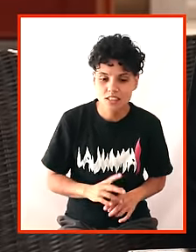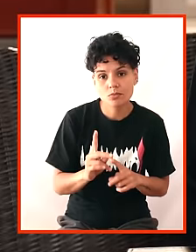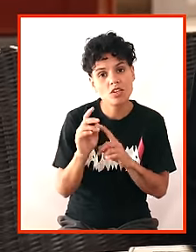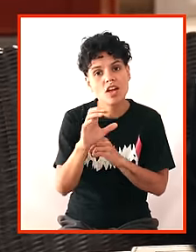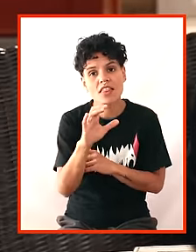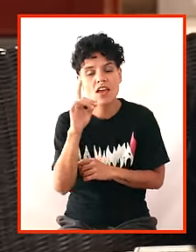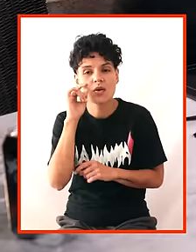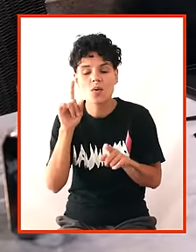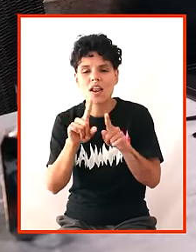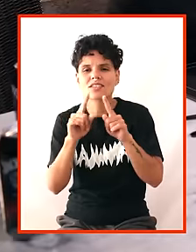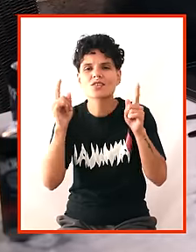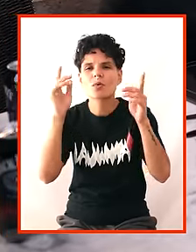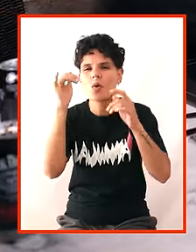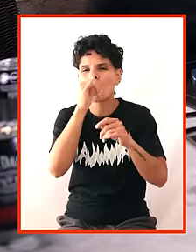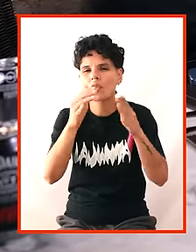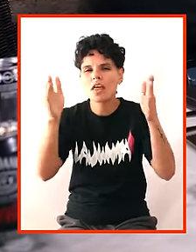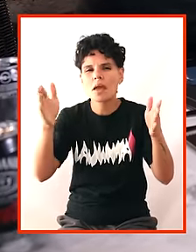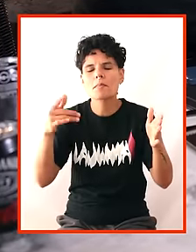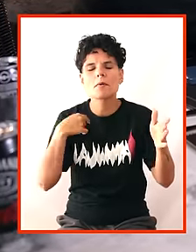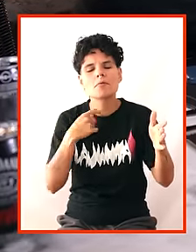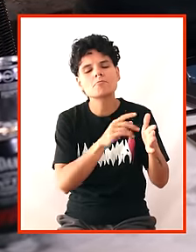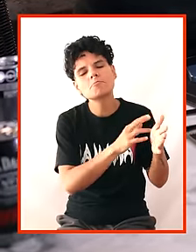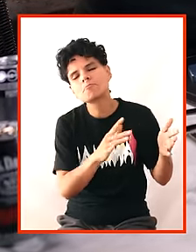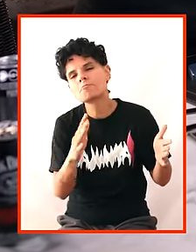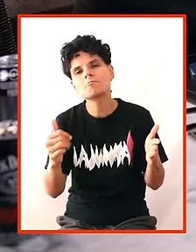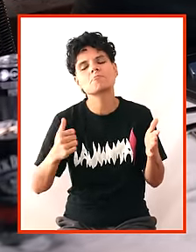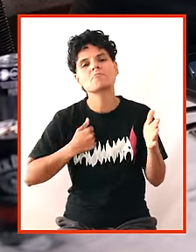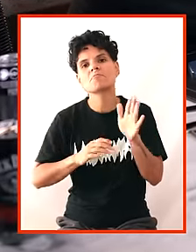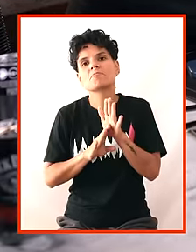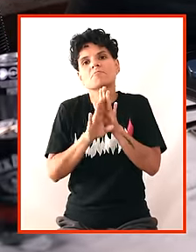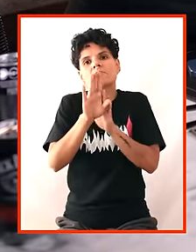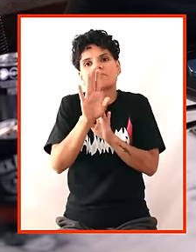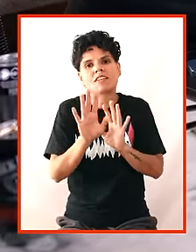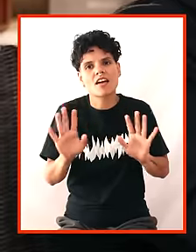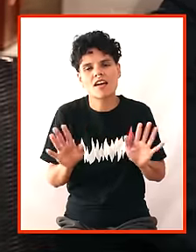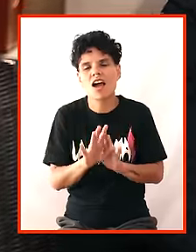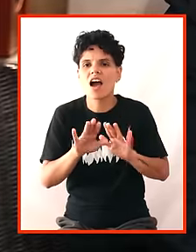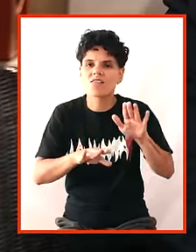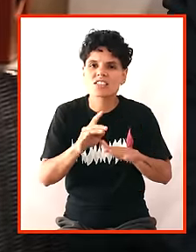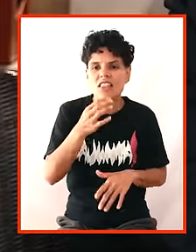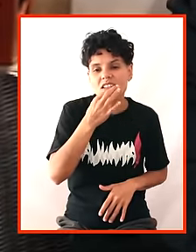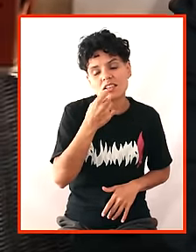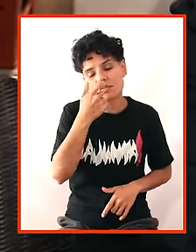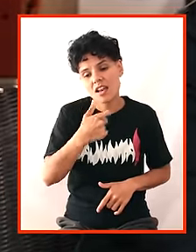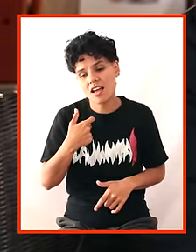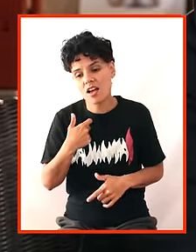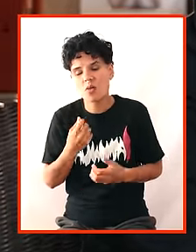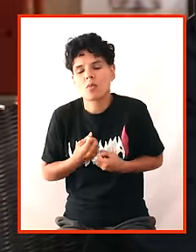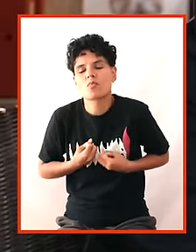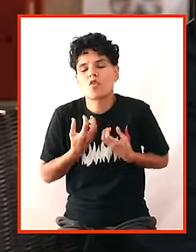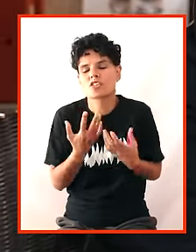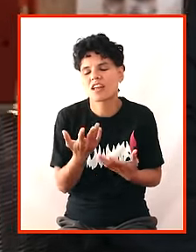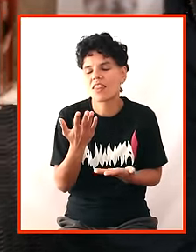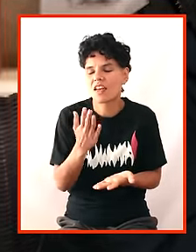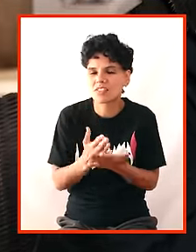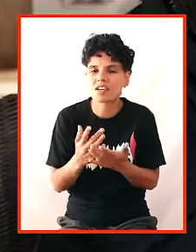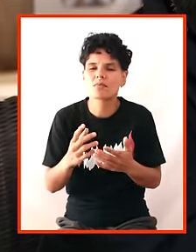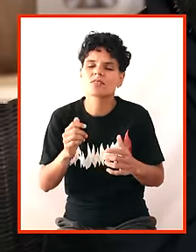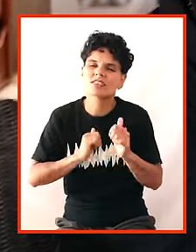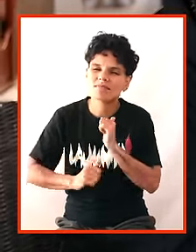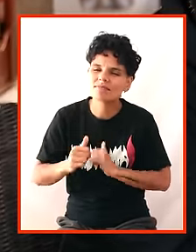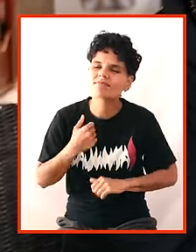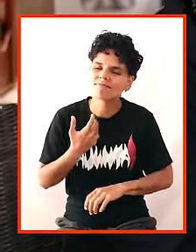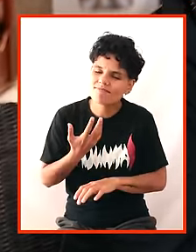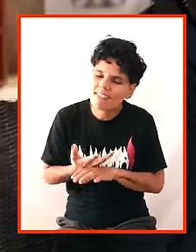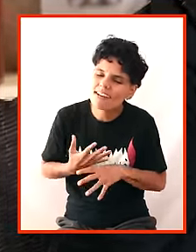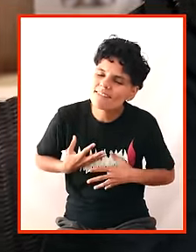logra plasmar en las canciones. Cuando dice que los creadores tienen que pasarlo mal. Sí, y sabes que un disco que también muy... A mí lo que me gusta de